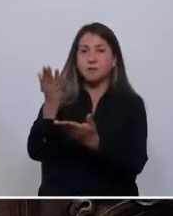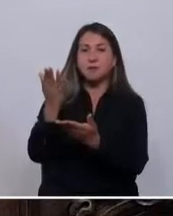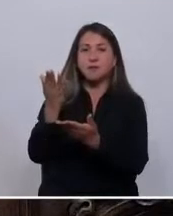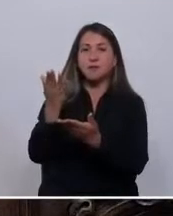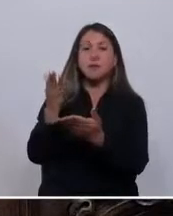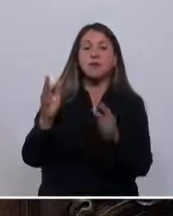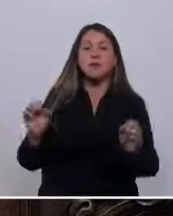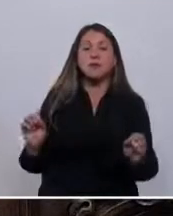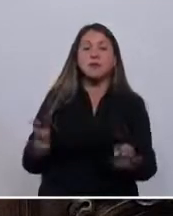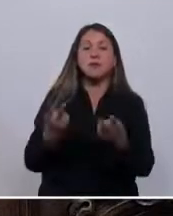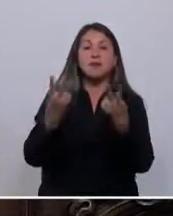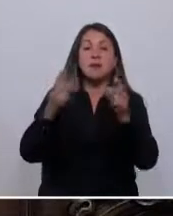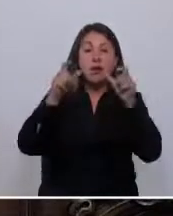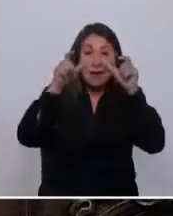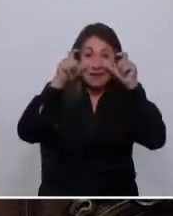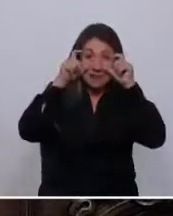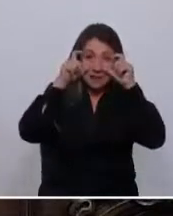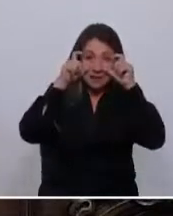Salvador Allende,